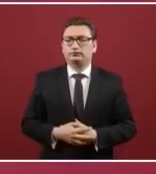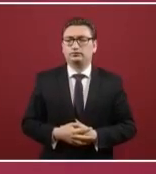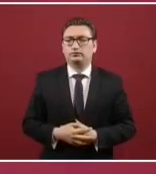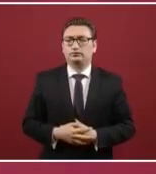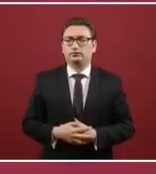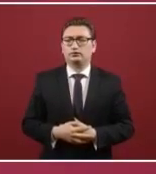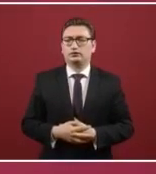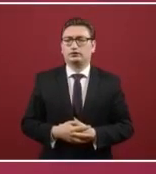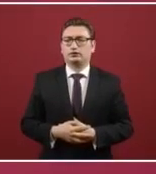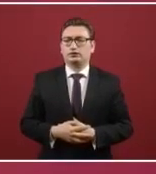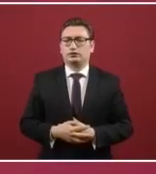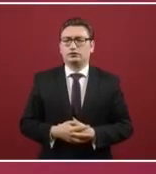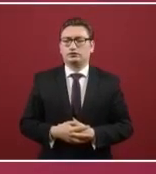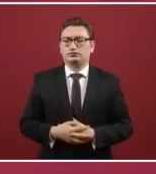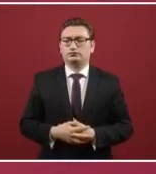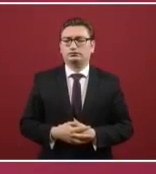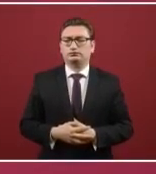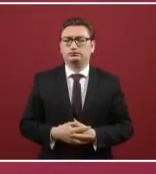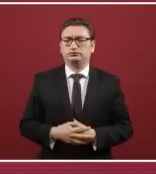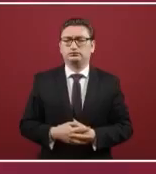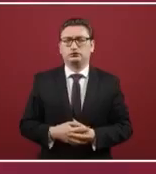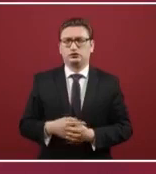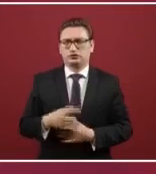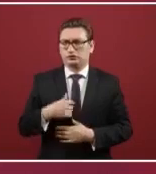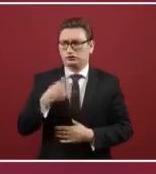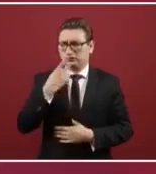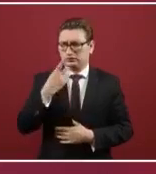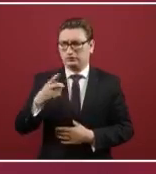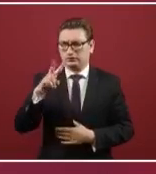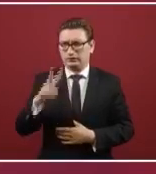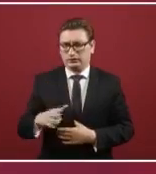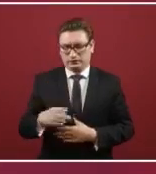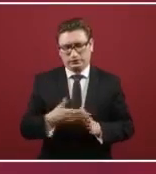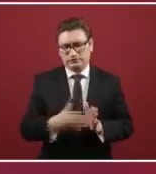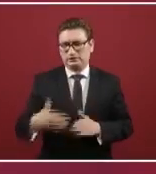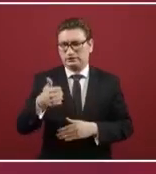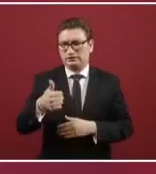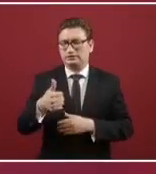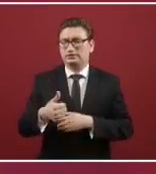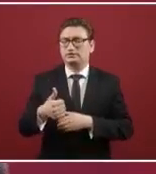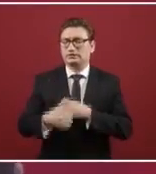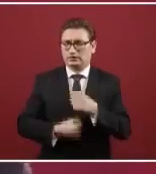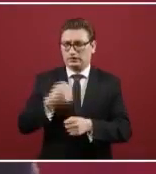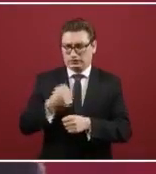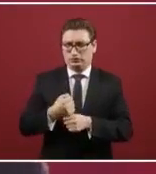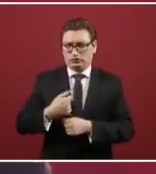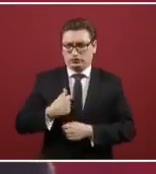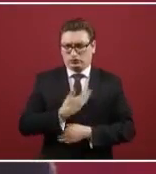puedo decir que se van a sembrar en este sexenio alrededor